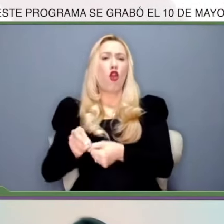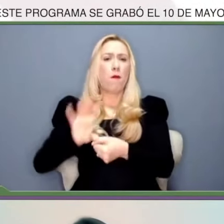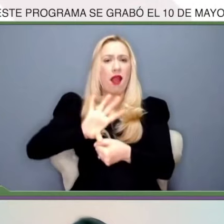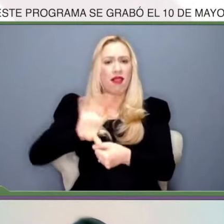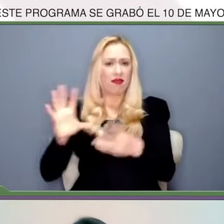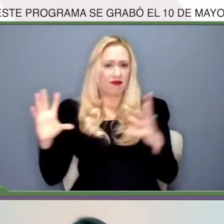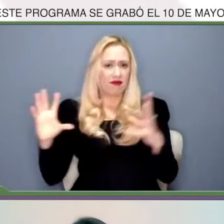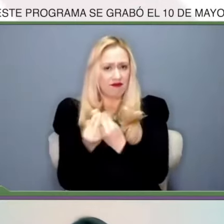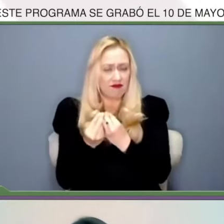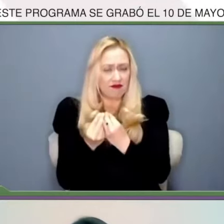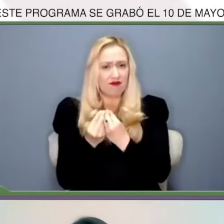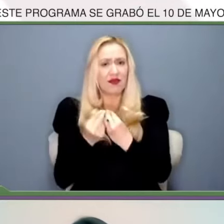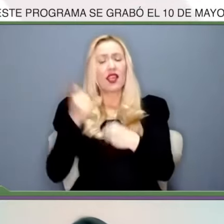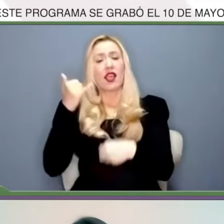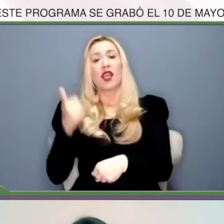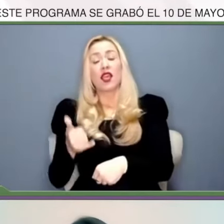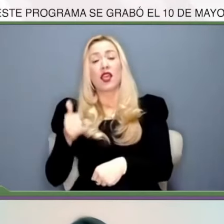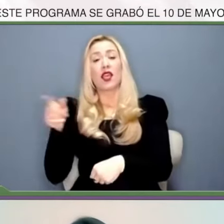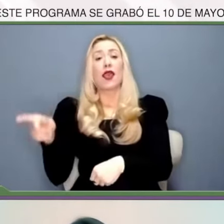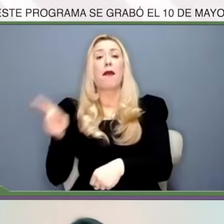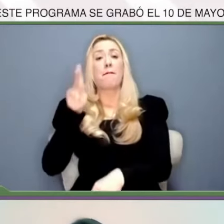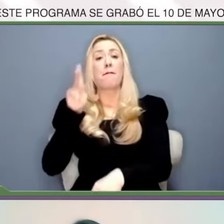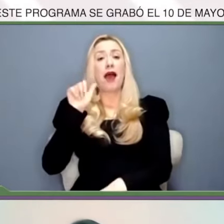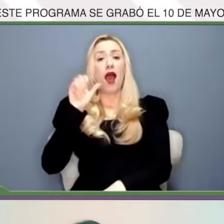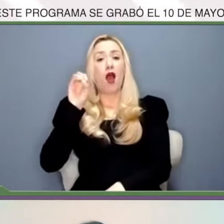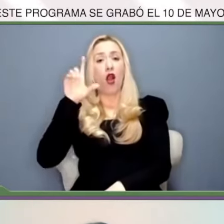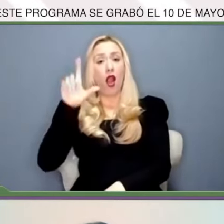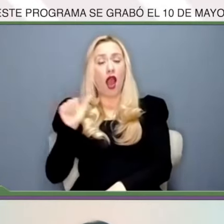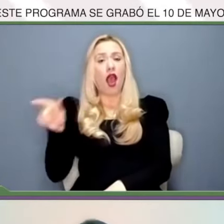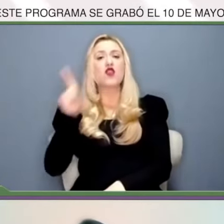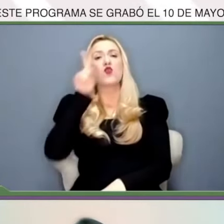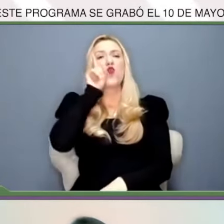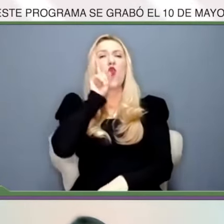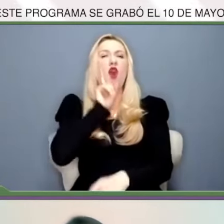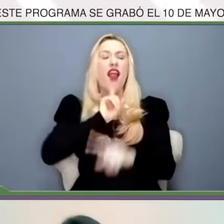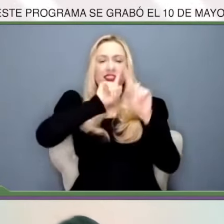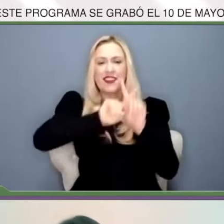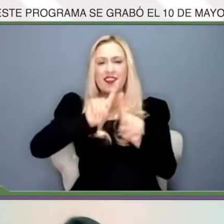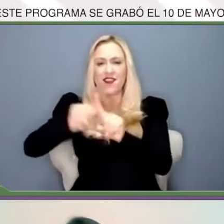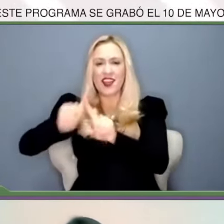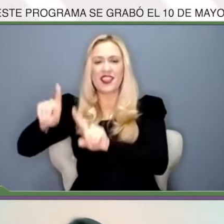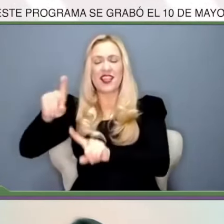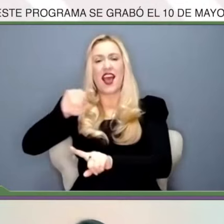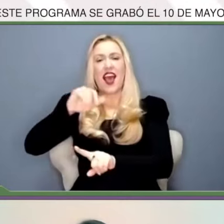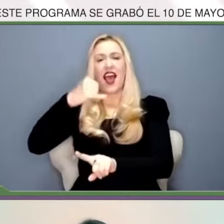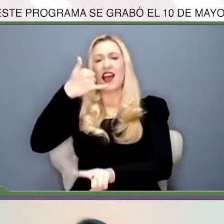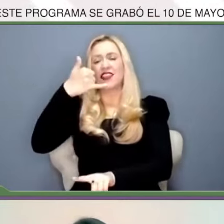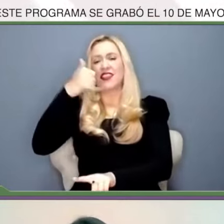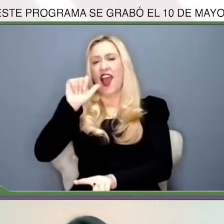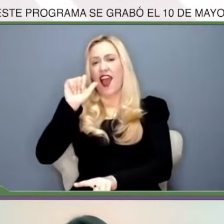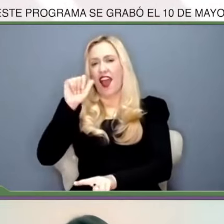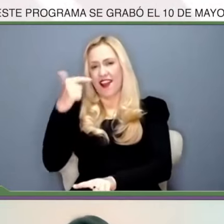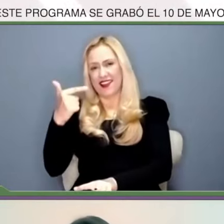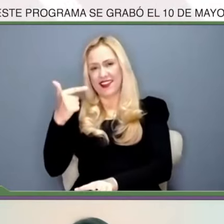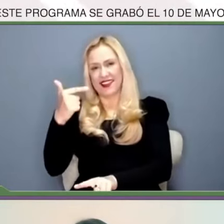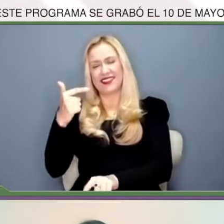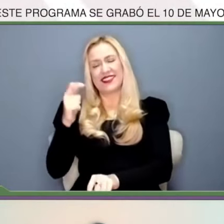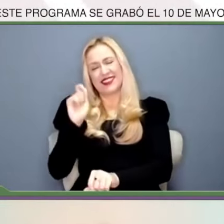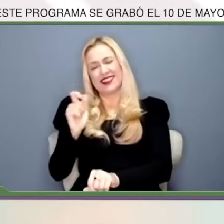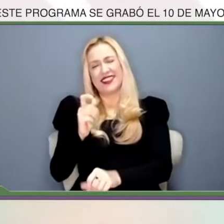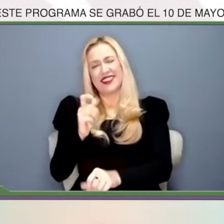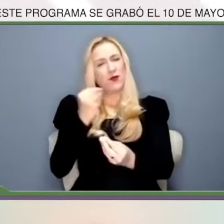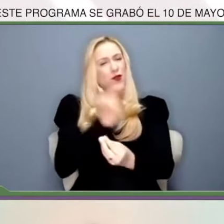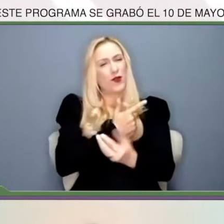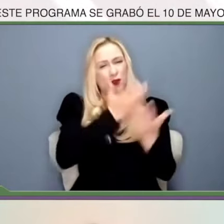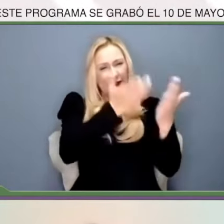Paola Santillán, coordinadora de Mujeres Diversas YAG. Me da muchísimo gusto saludarles y antes de pasarles la palabra, quiero